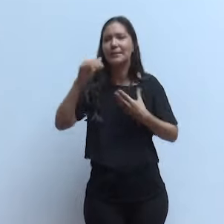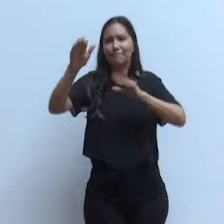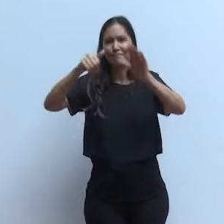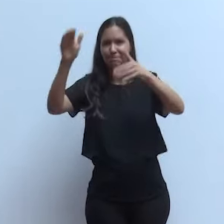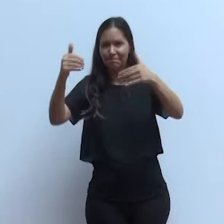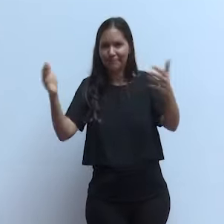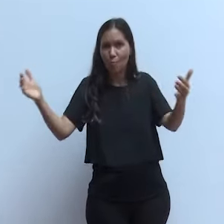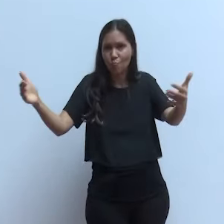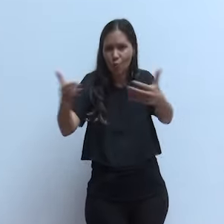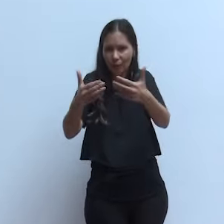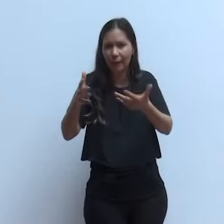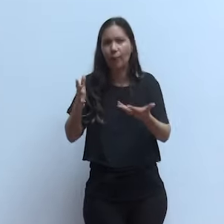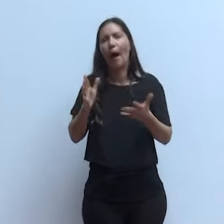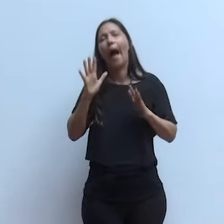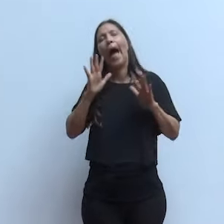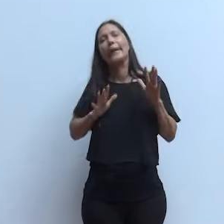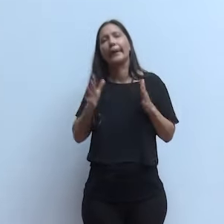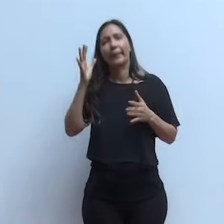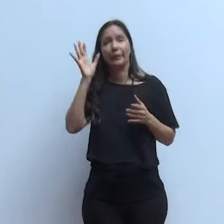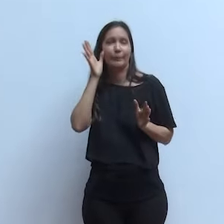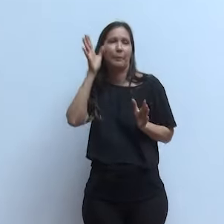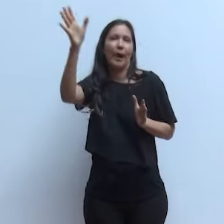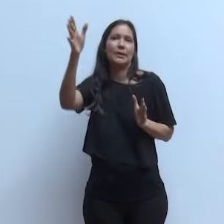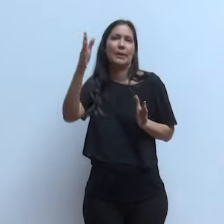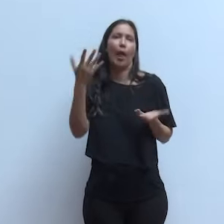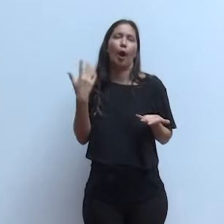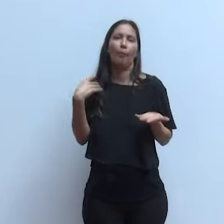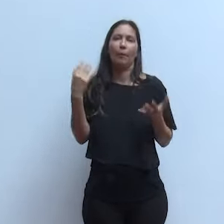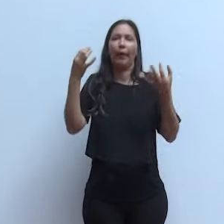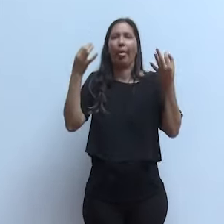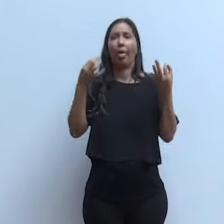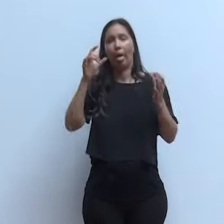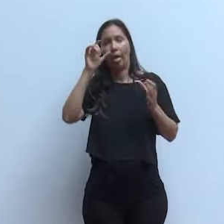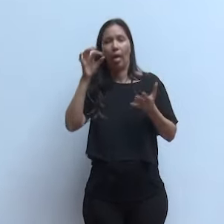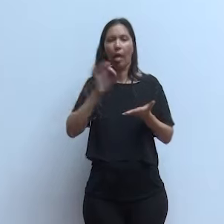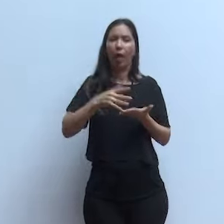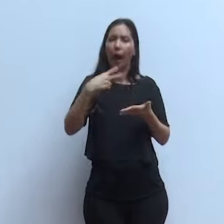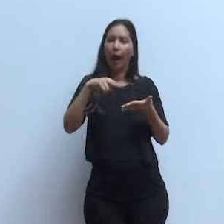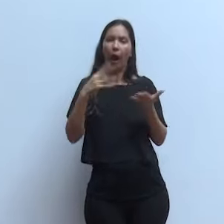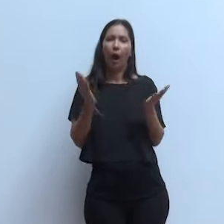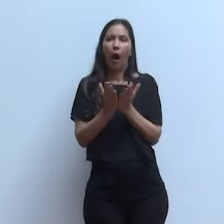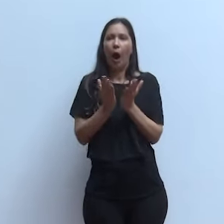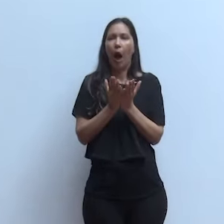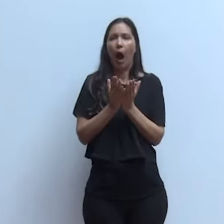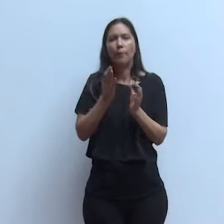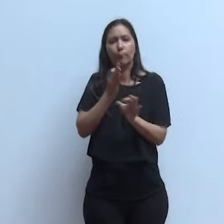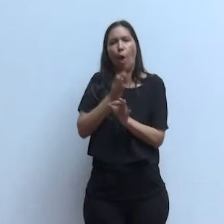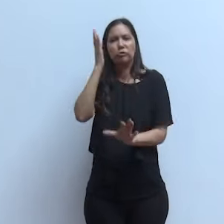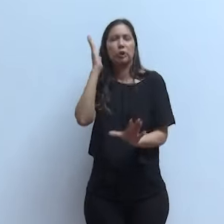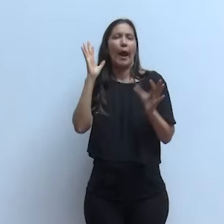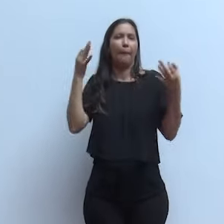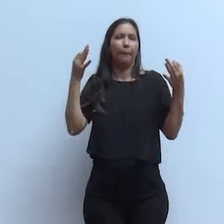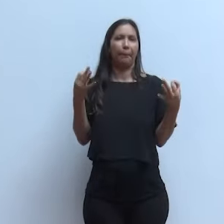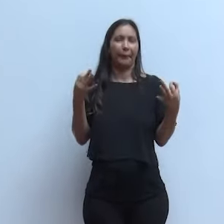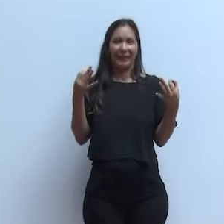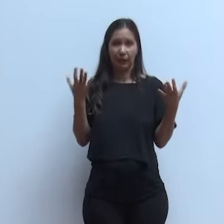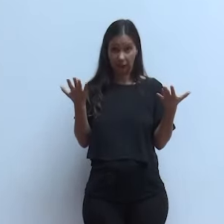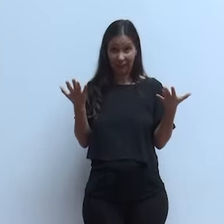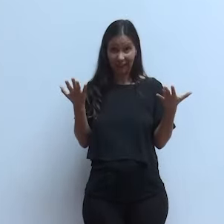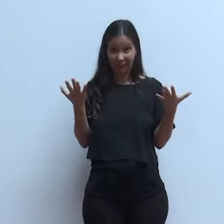intelectuales no o sea somos intelectuales y pecamos intelectuales o sea creemos tendemos a creer muy rápidamente que las palabras expresan los